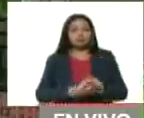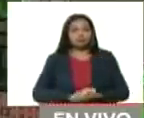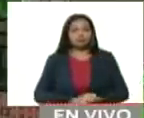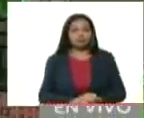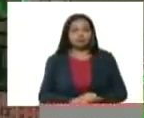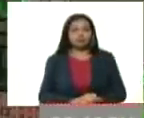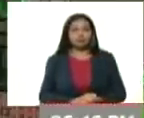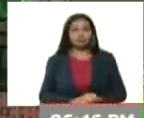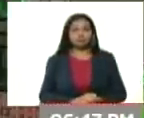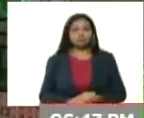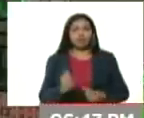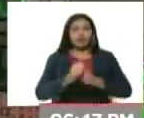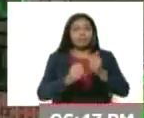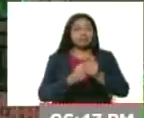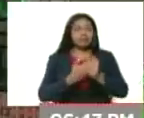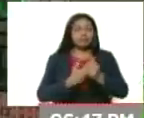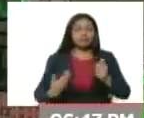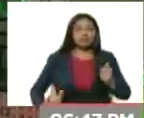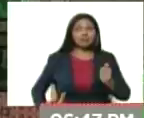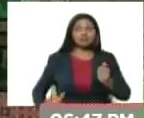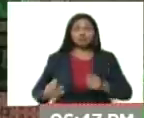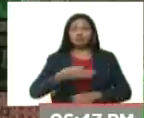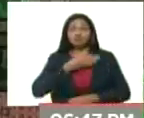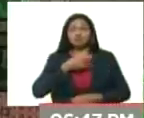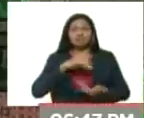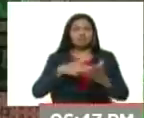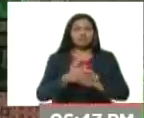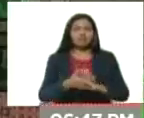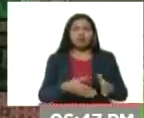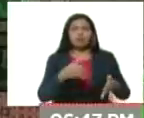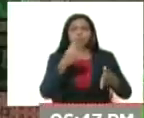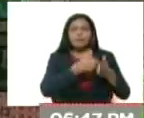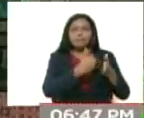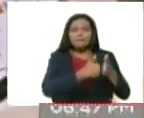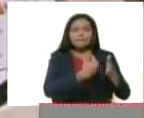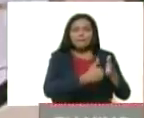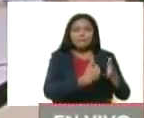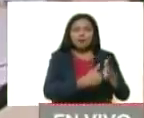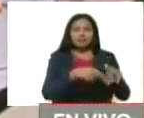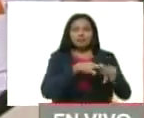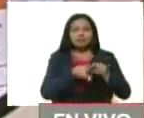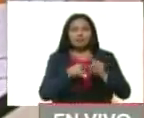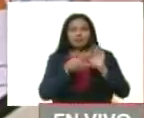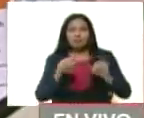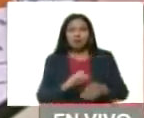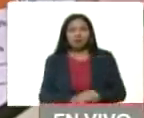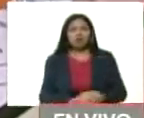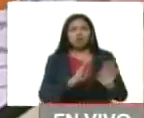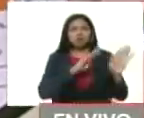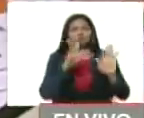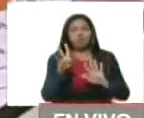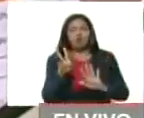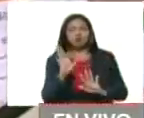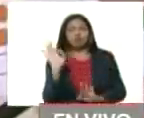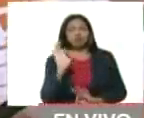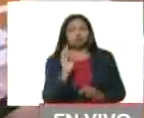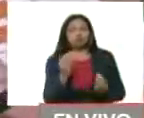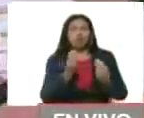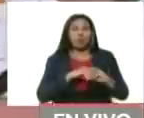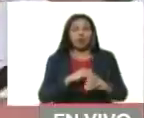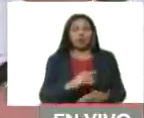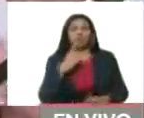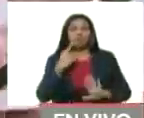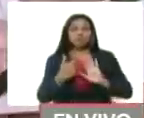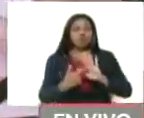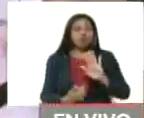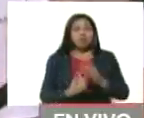Educación y la Vicepresidencia Social, el portafolio de contenido, y el 94,6% estuvieron de acuerdo. Manifestaron